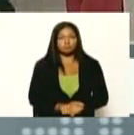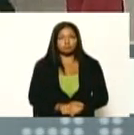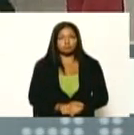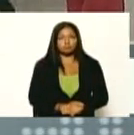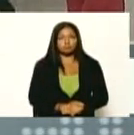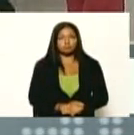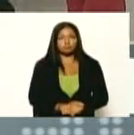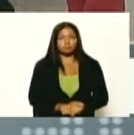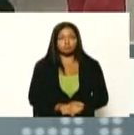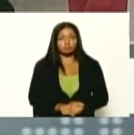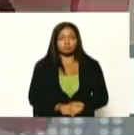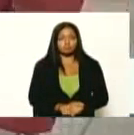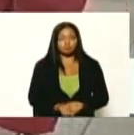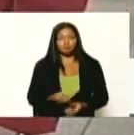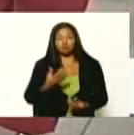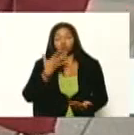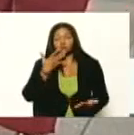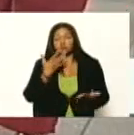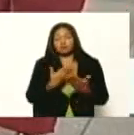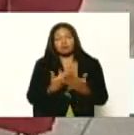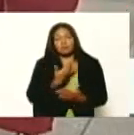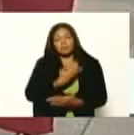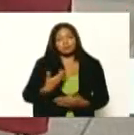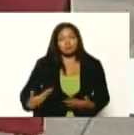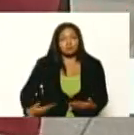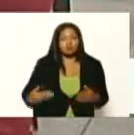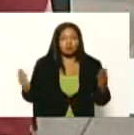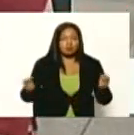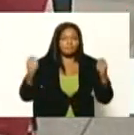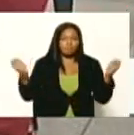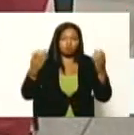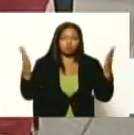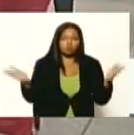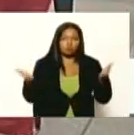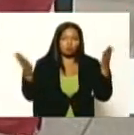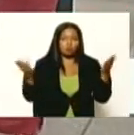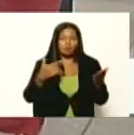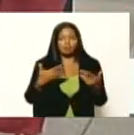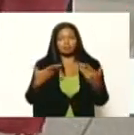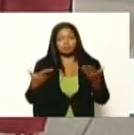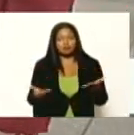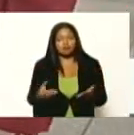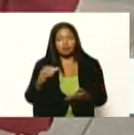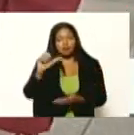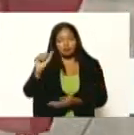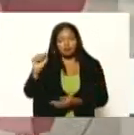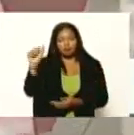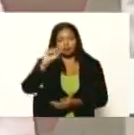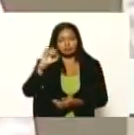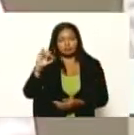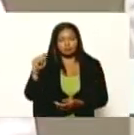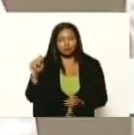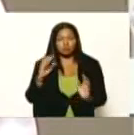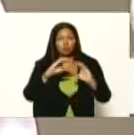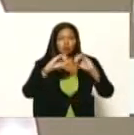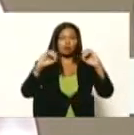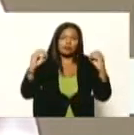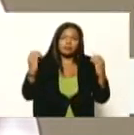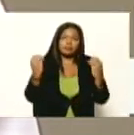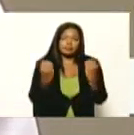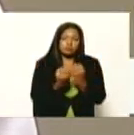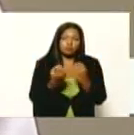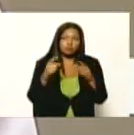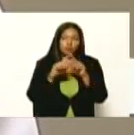Lugar, señor presidente, agradecer el impulso que usted ha dado a las ASI como forma de organización y